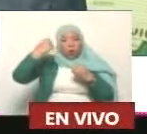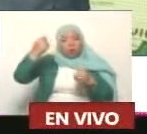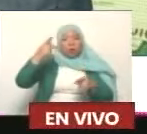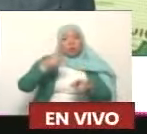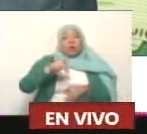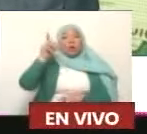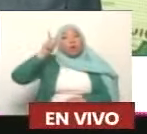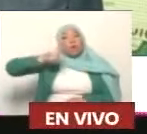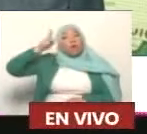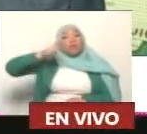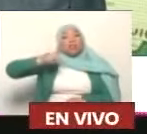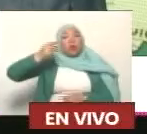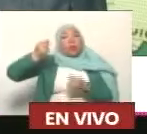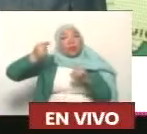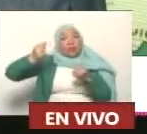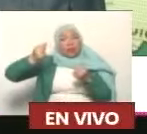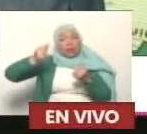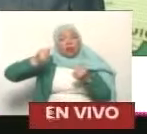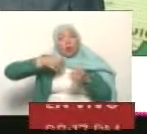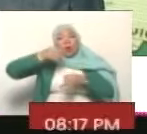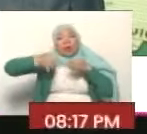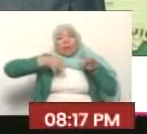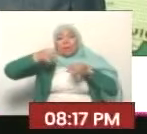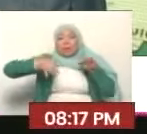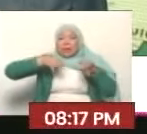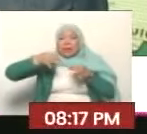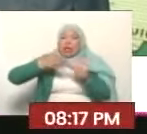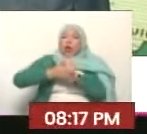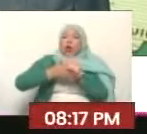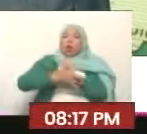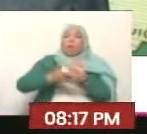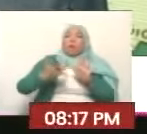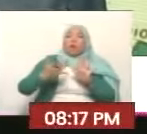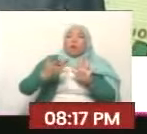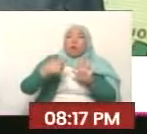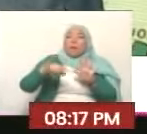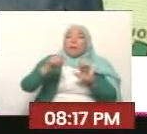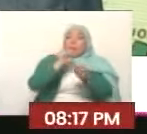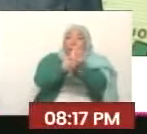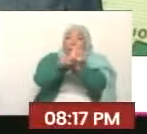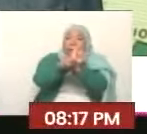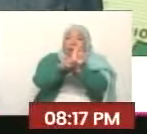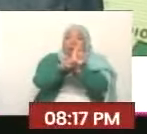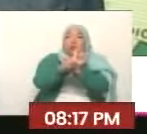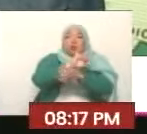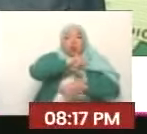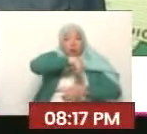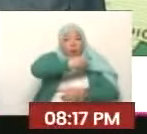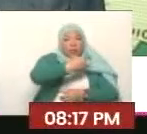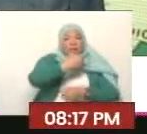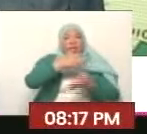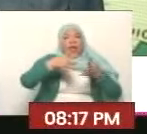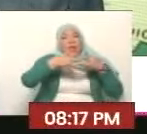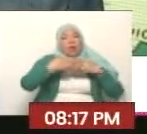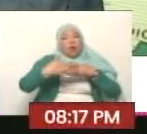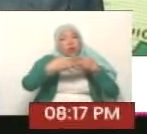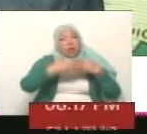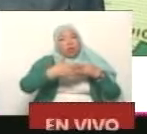hablan de una profesora de economía. Pero también ese día, en esta misma universidad, en la Universidad de Henry, en Atlanta,